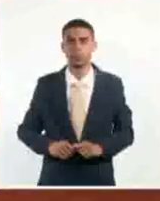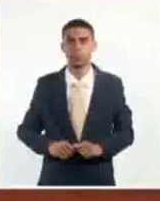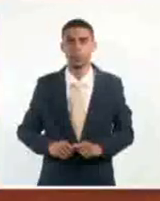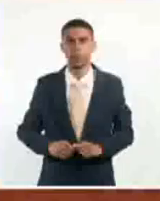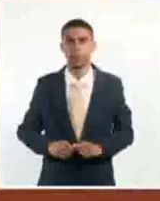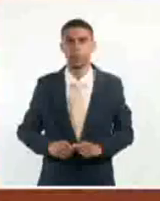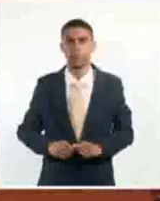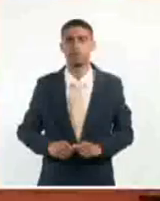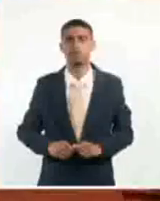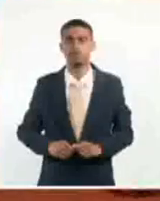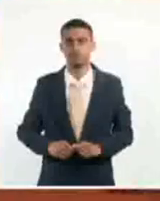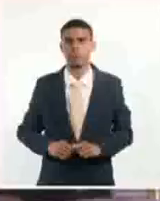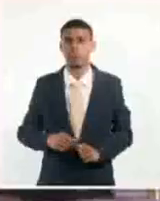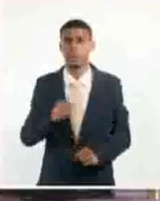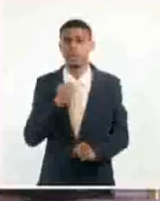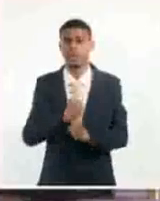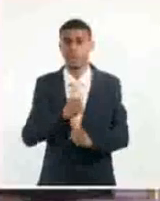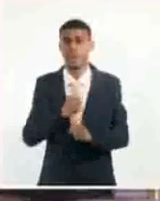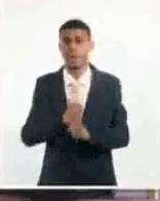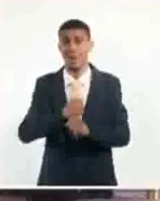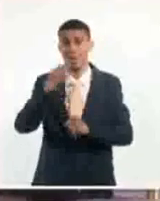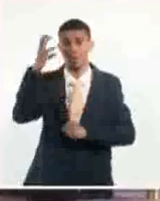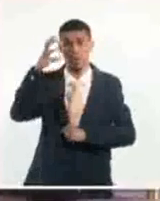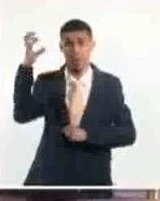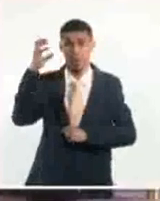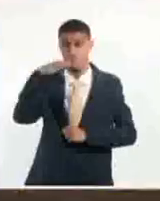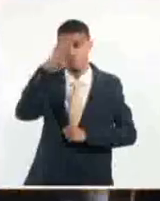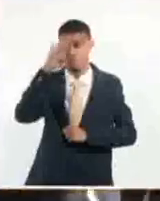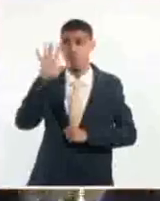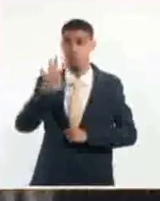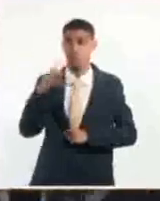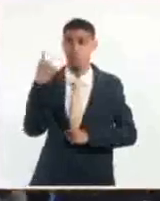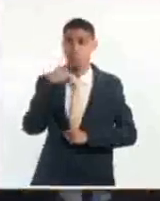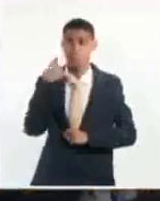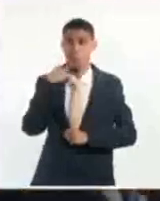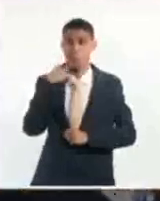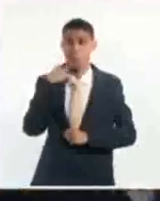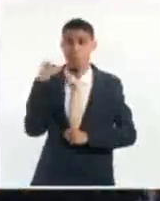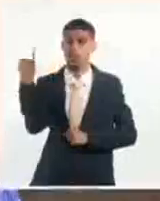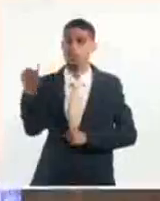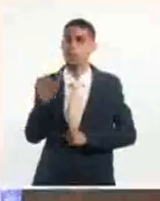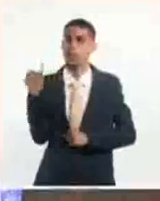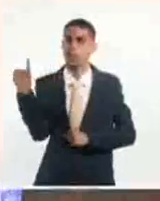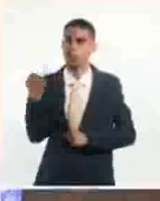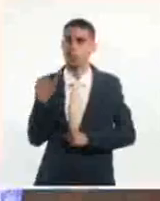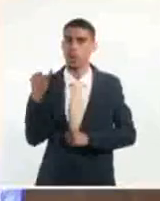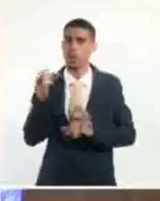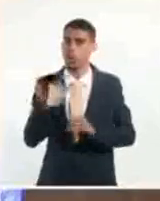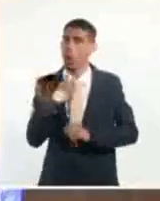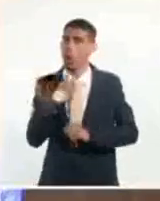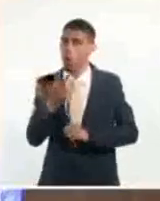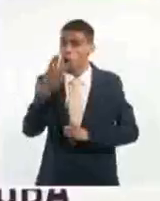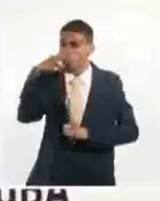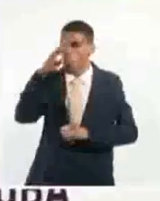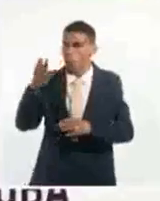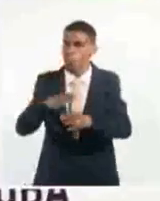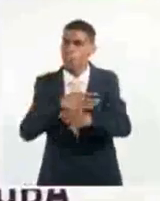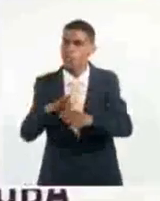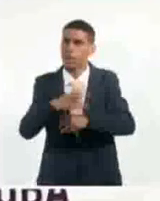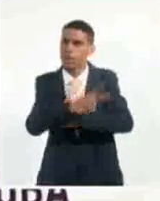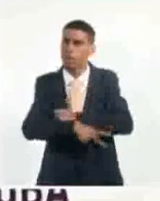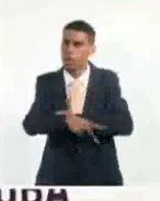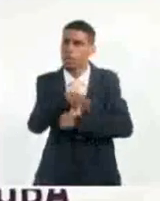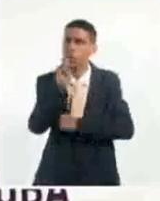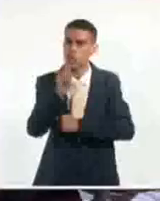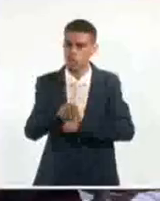Intensa ha sido la actividad del gobierno cubano en estos 5 años en la arena internacional. La voz de Cuba se ha escuchado en los más diversos foros